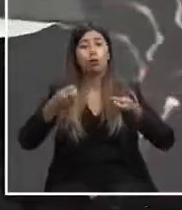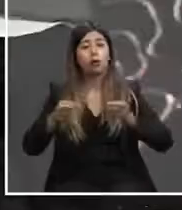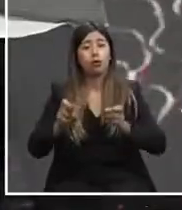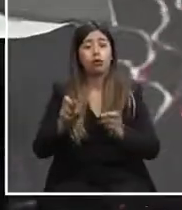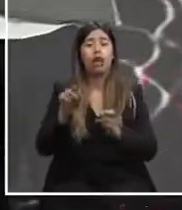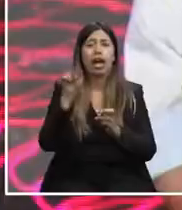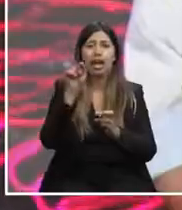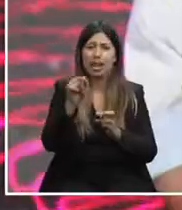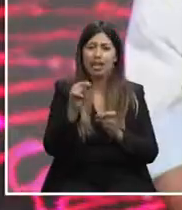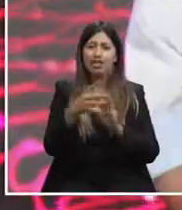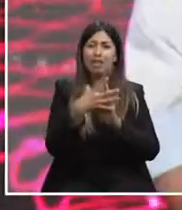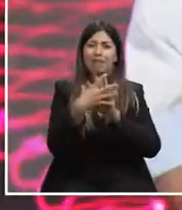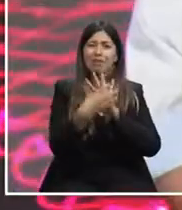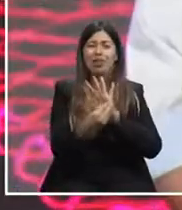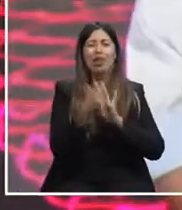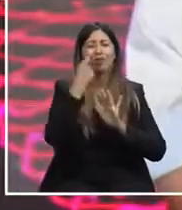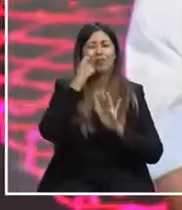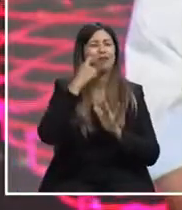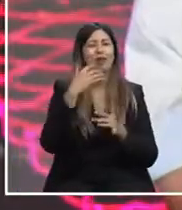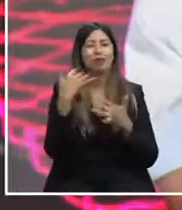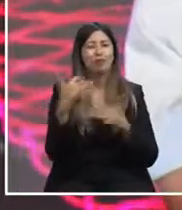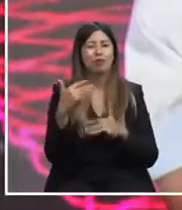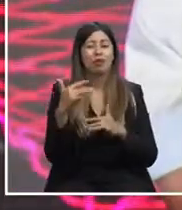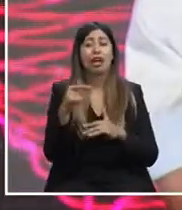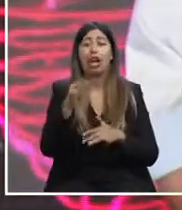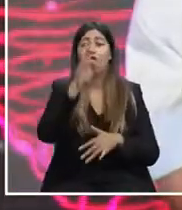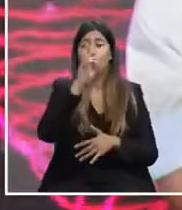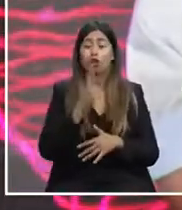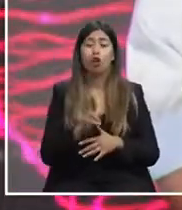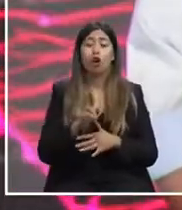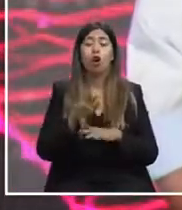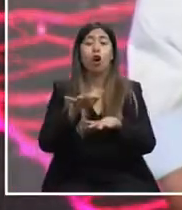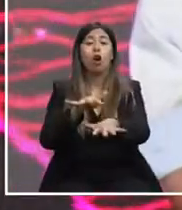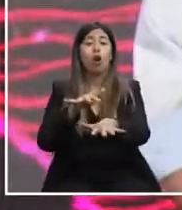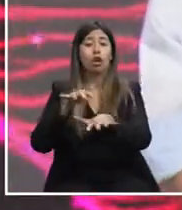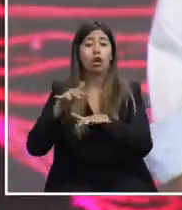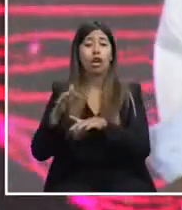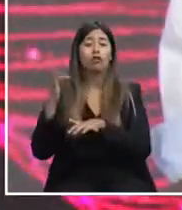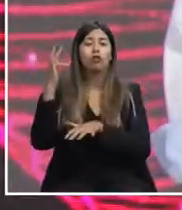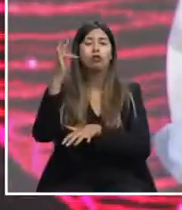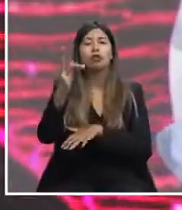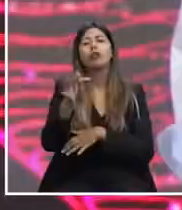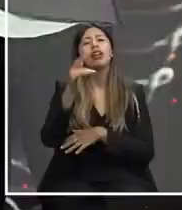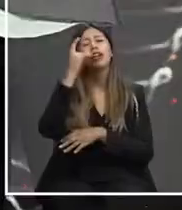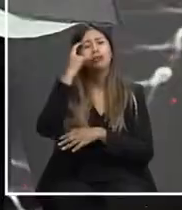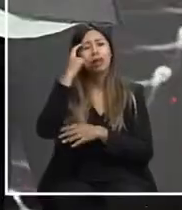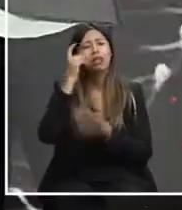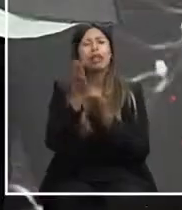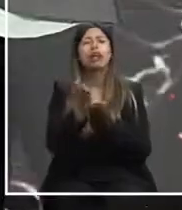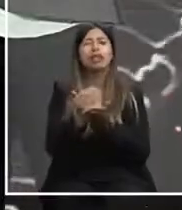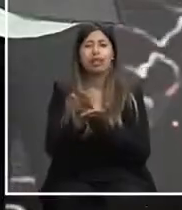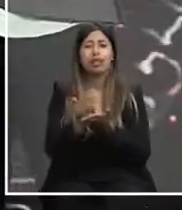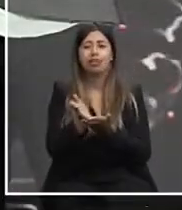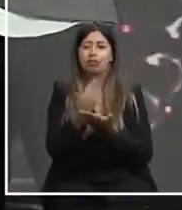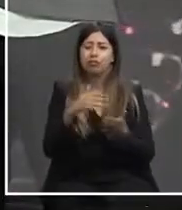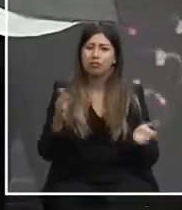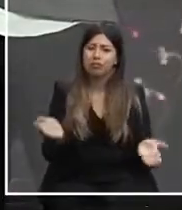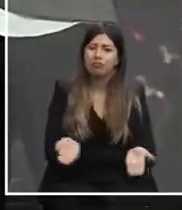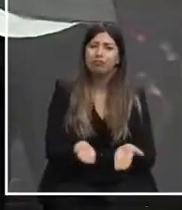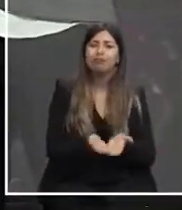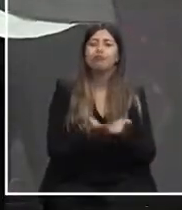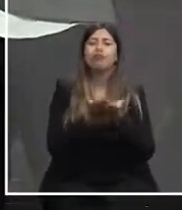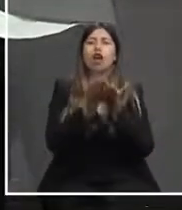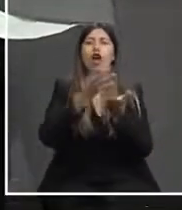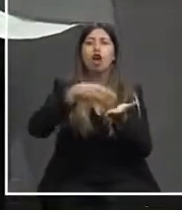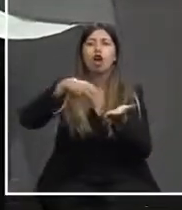yo creo que son esenciales, y yo veo un rol del Congreso del Futuro a generar pensamiento estratégico para sacar adelante estas comunas y